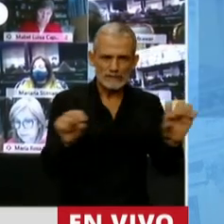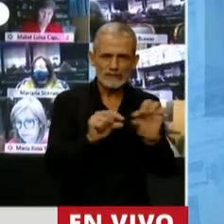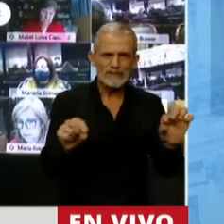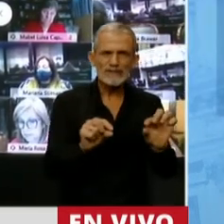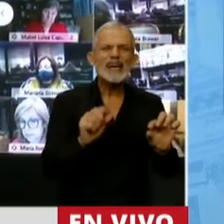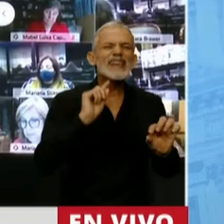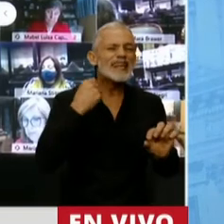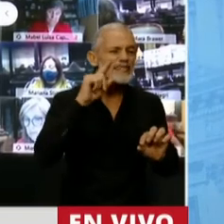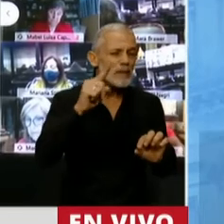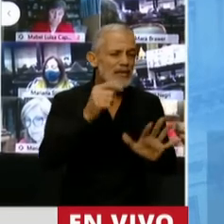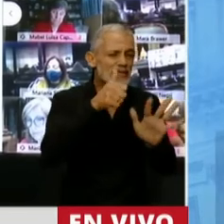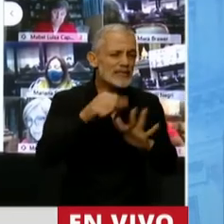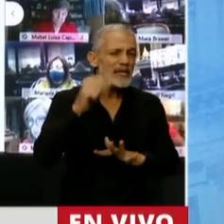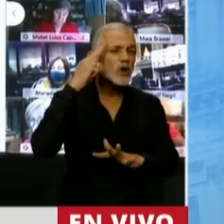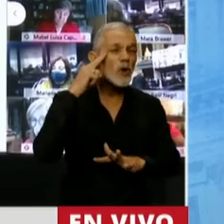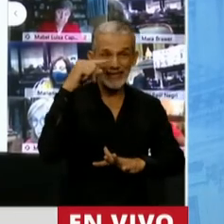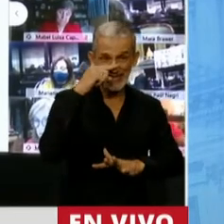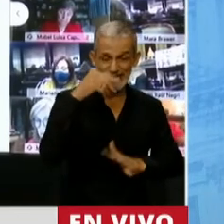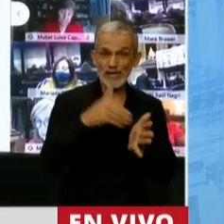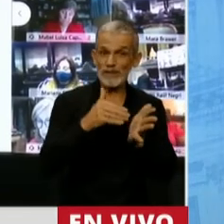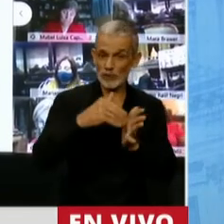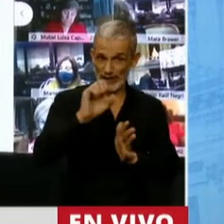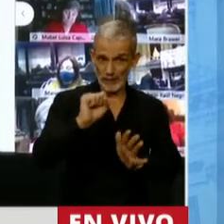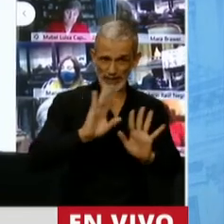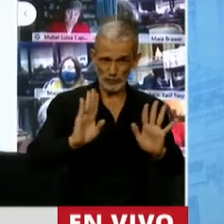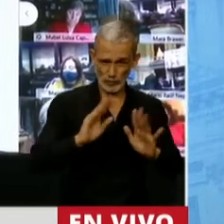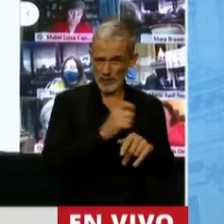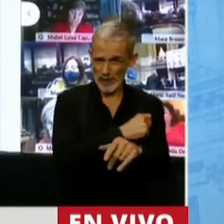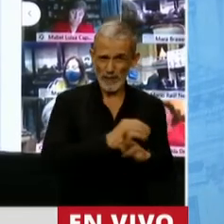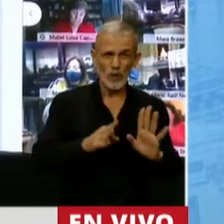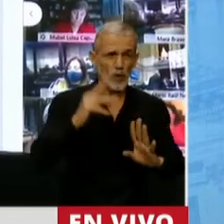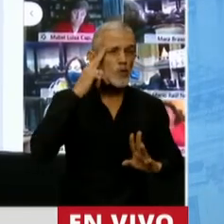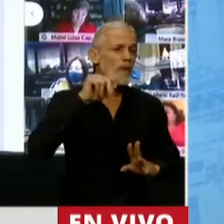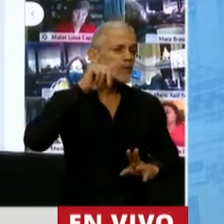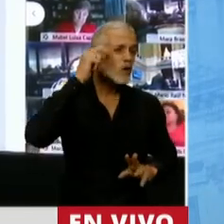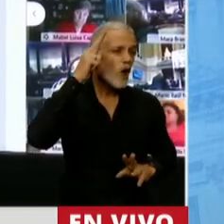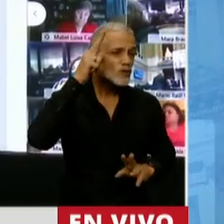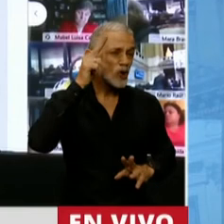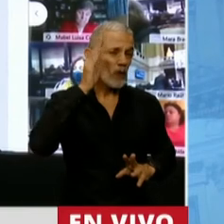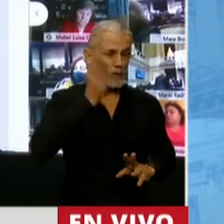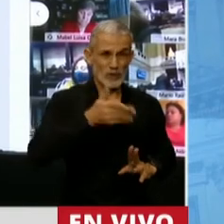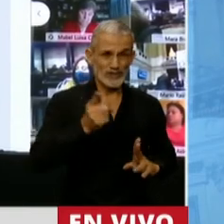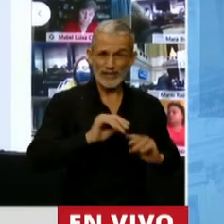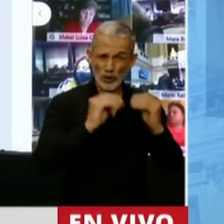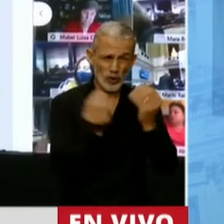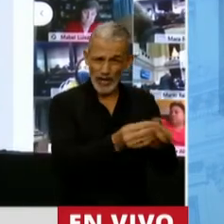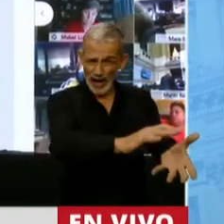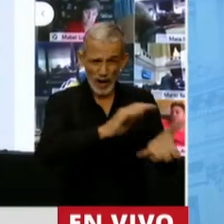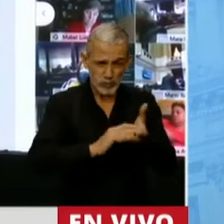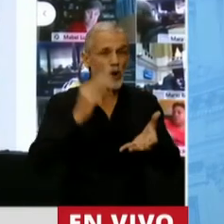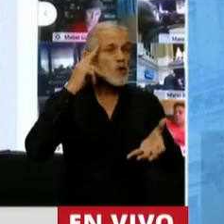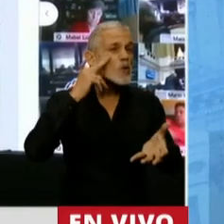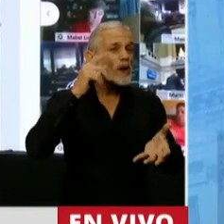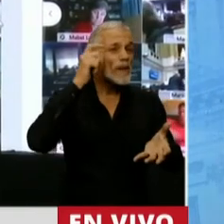casi 13.697 millones de pesos, o sea, el 9.8% del total del presupuesto